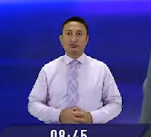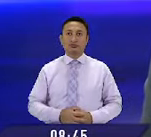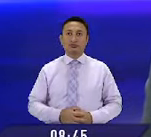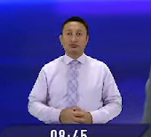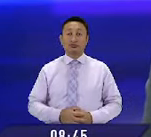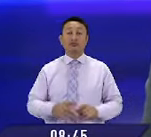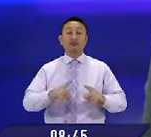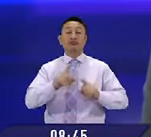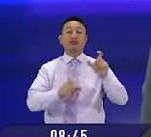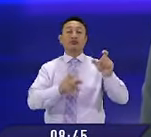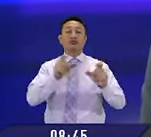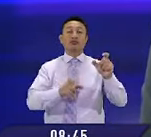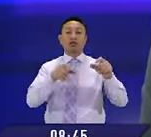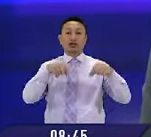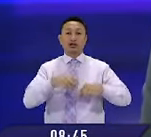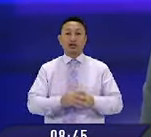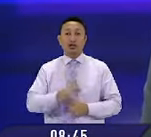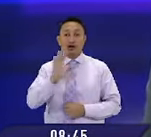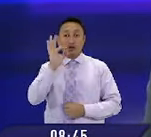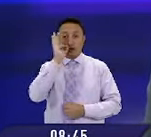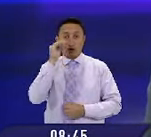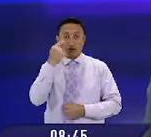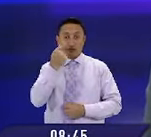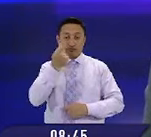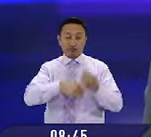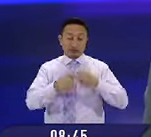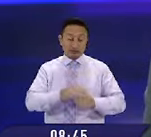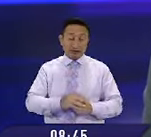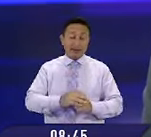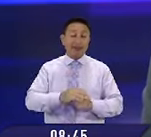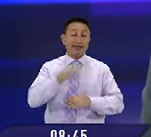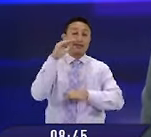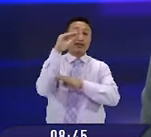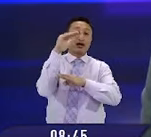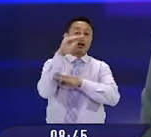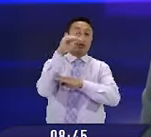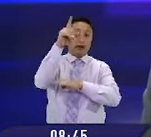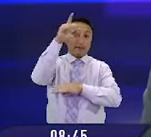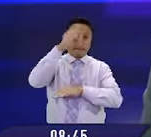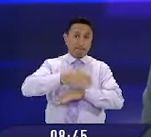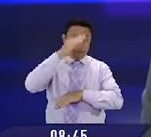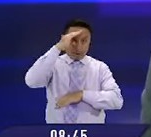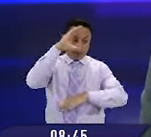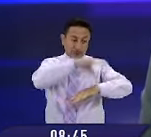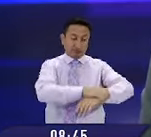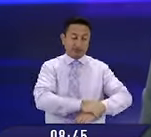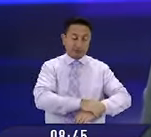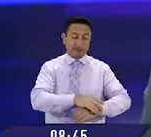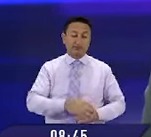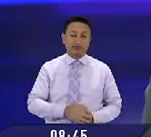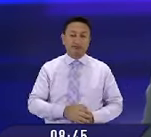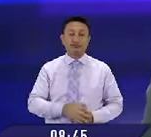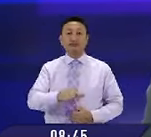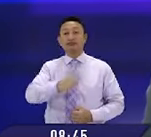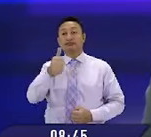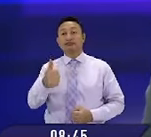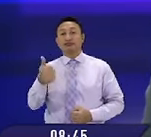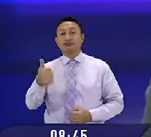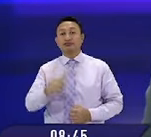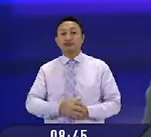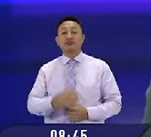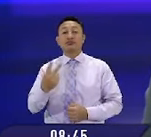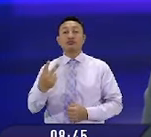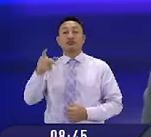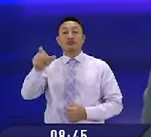Varias personas dedicadas al microtráfico en el sector de San Roque fueron detenidas por la Policía Nacional. Además, se realizó la aprehensión de